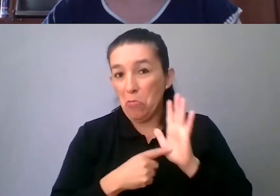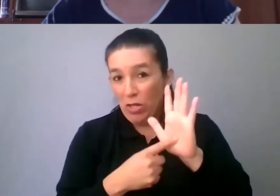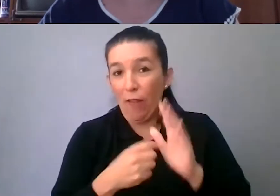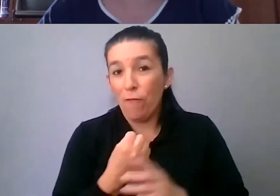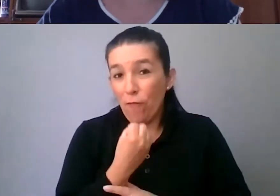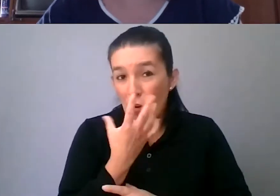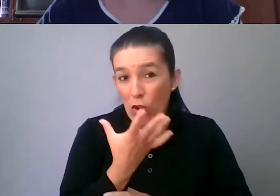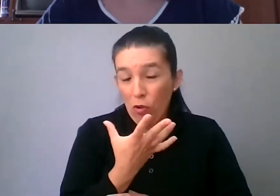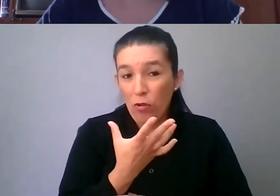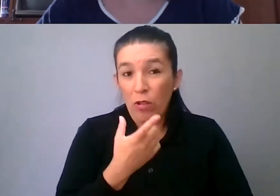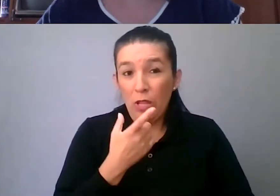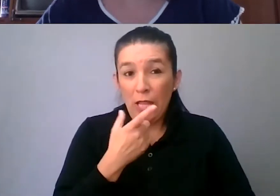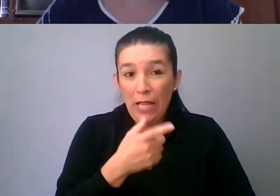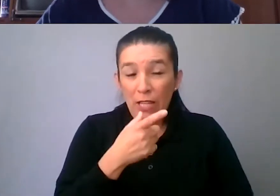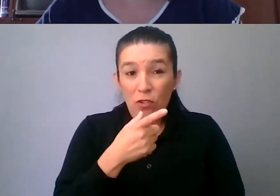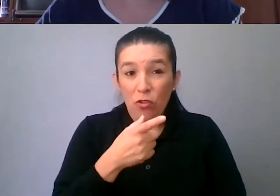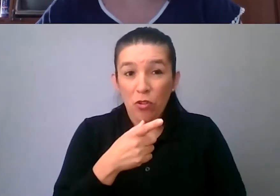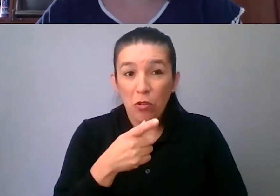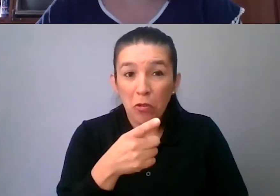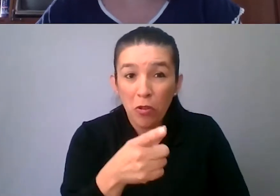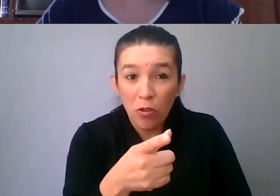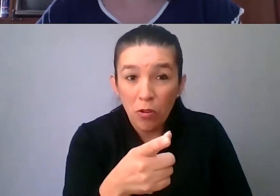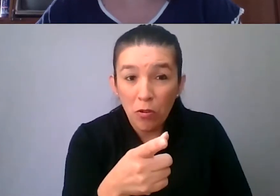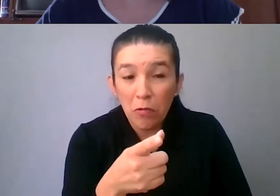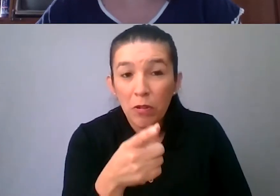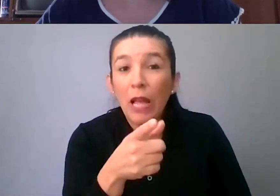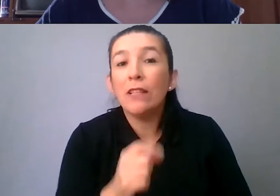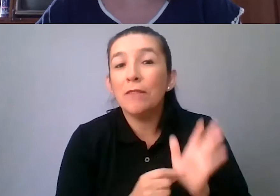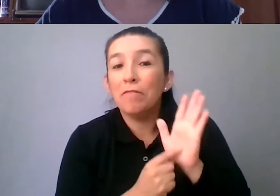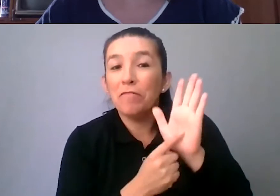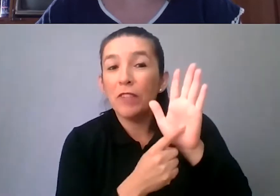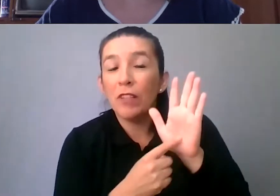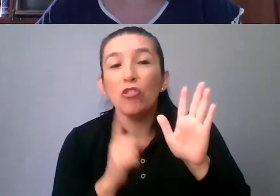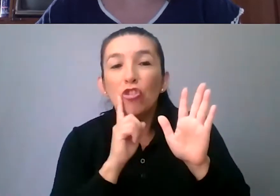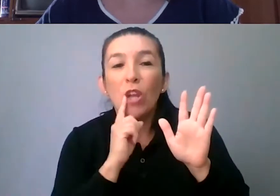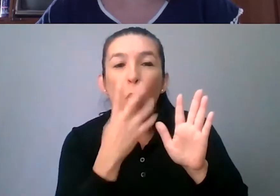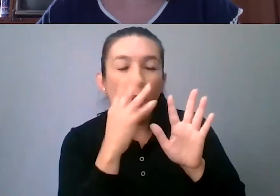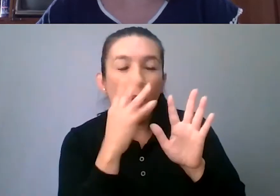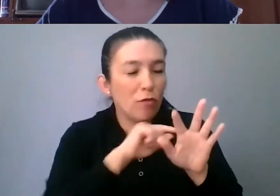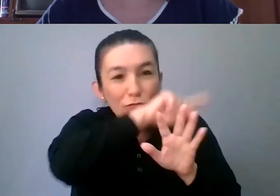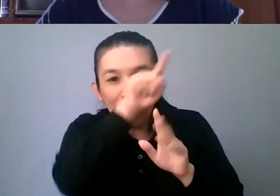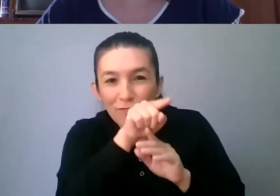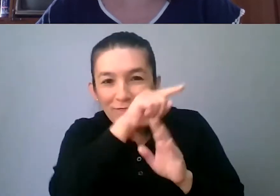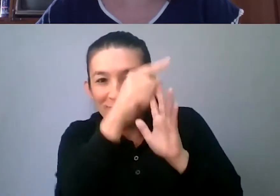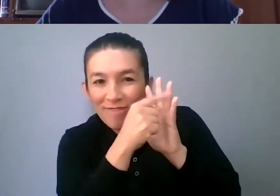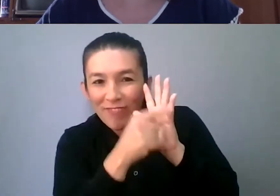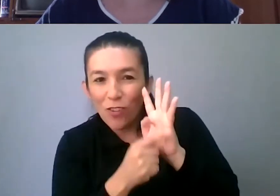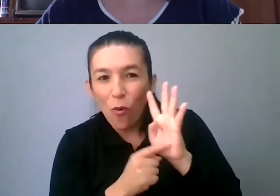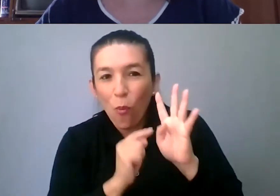No son figuras propiamente tal. Ahí está la flor. Tiene cuatro pétalos,